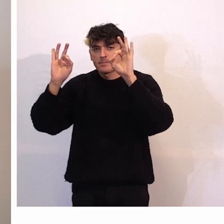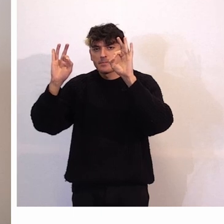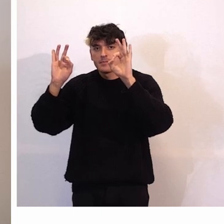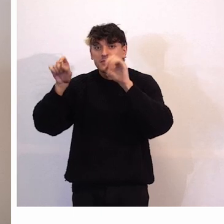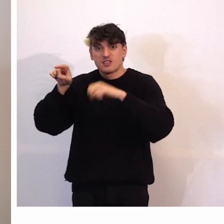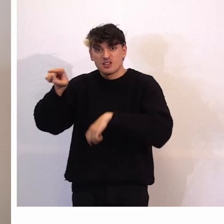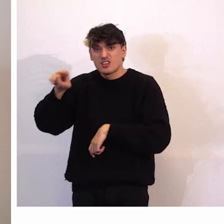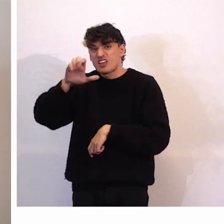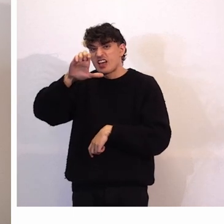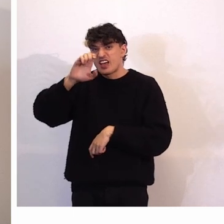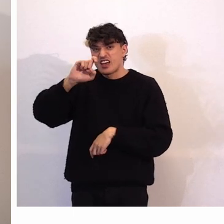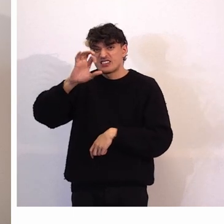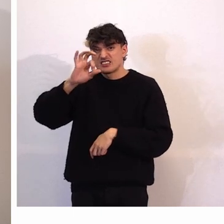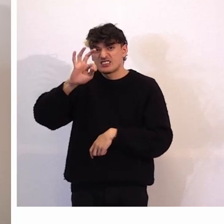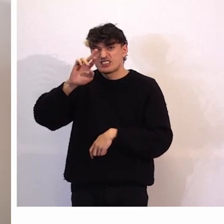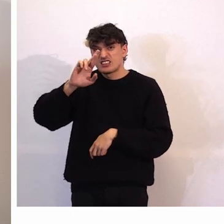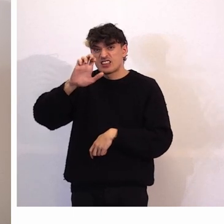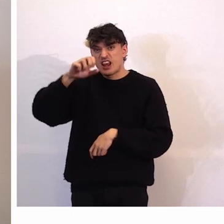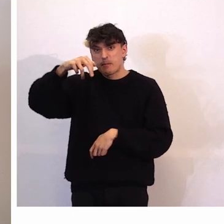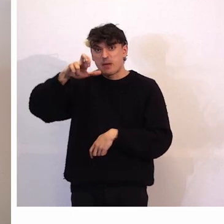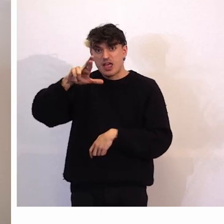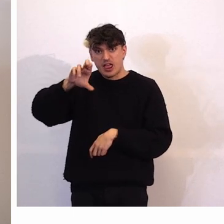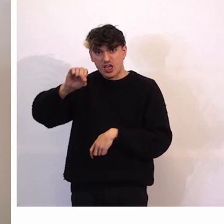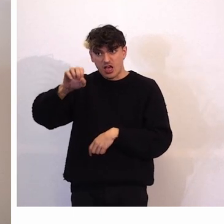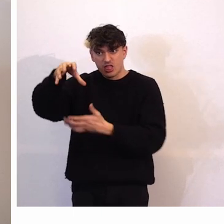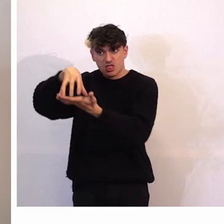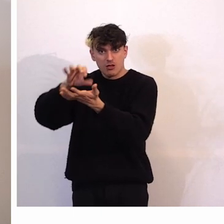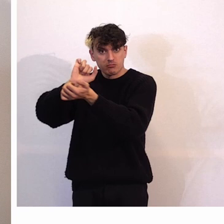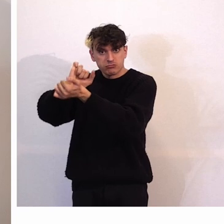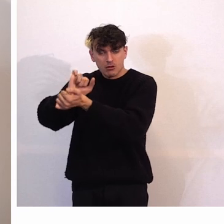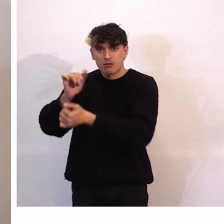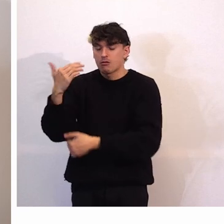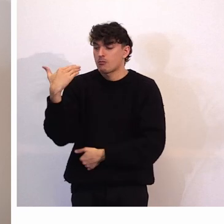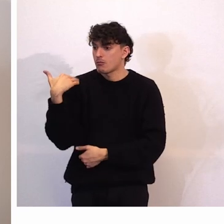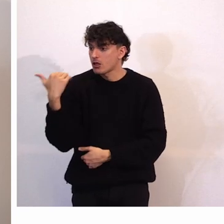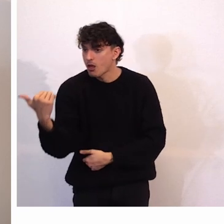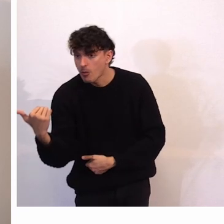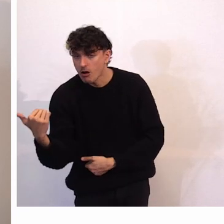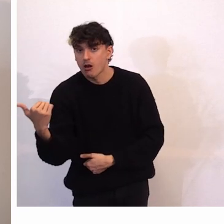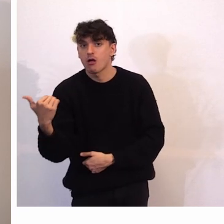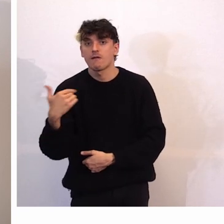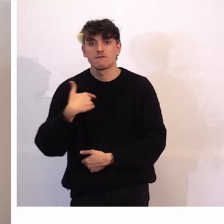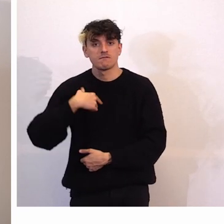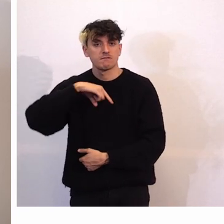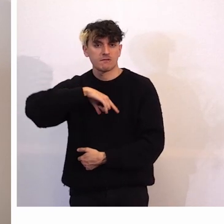de Extremera, me pongo muy contento, porque